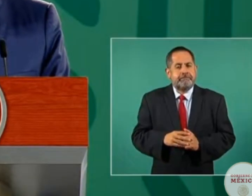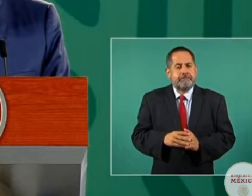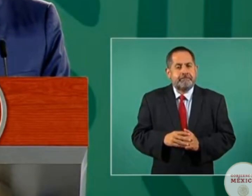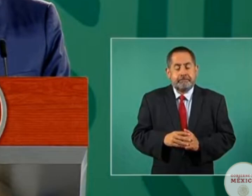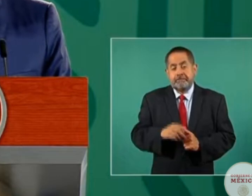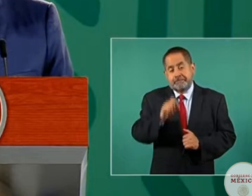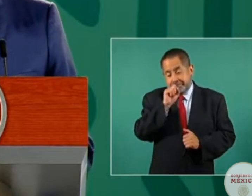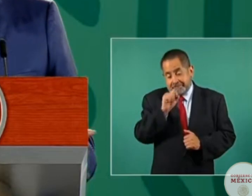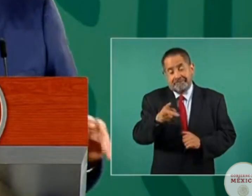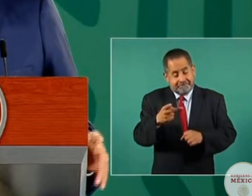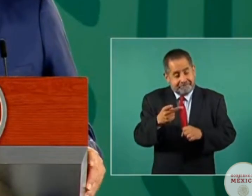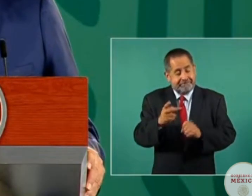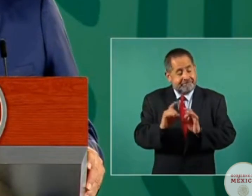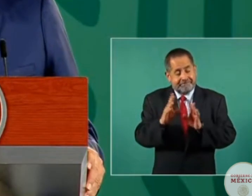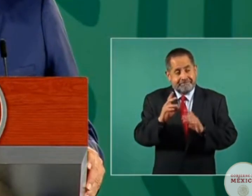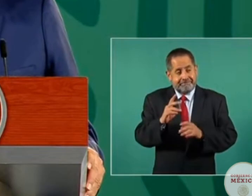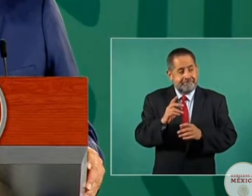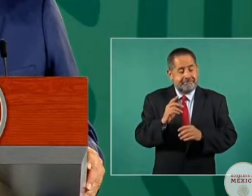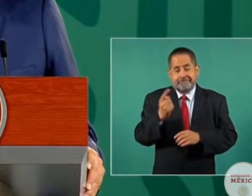sucedió el fin de semana. Es